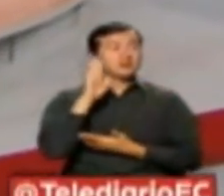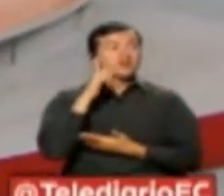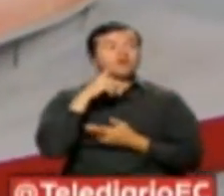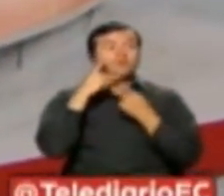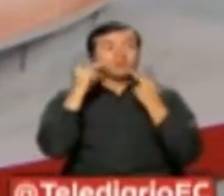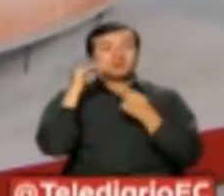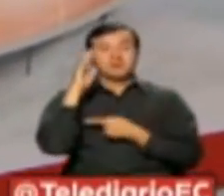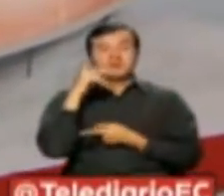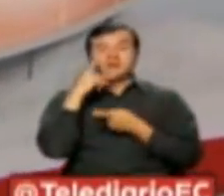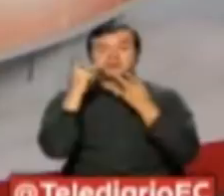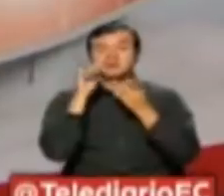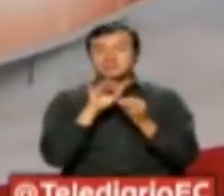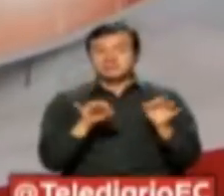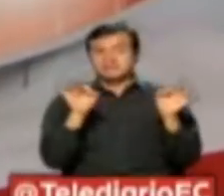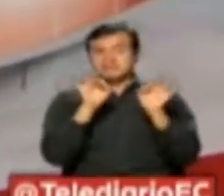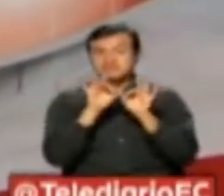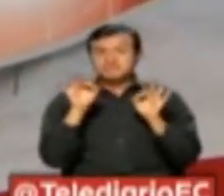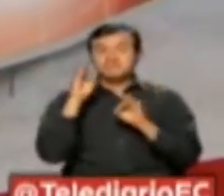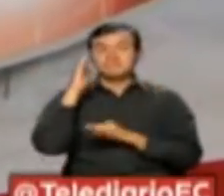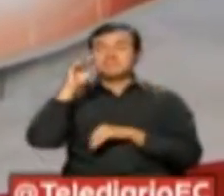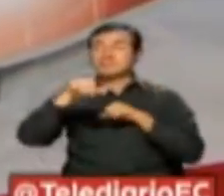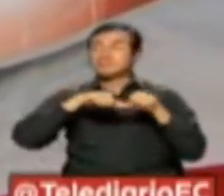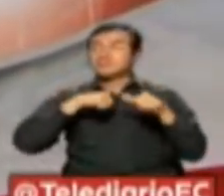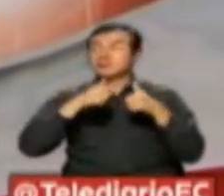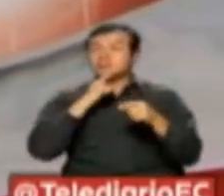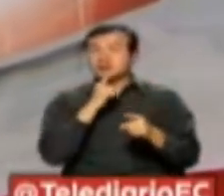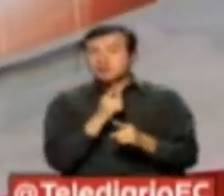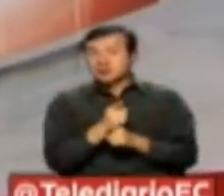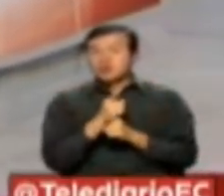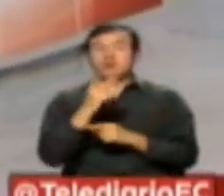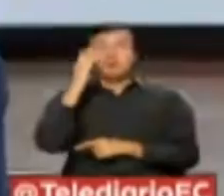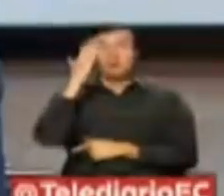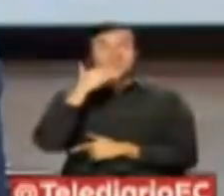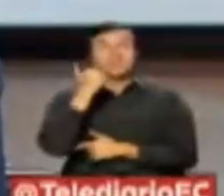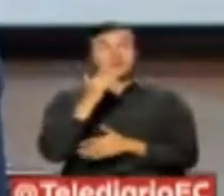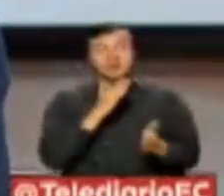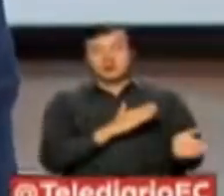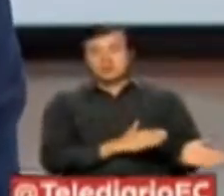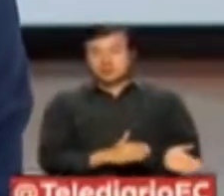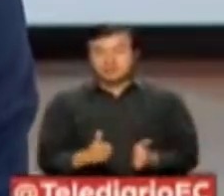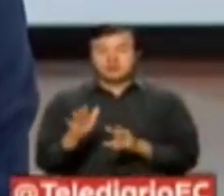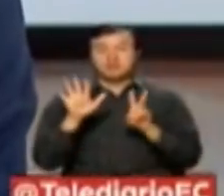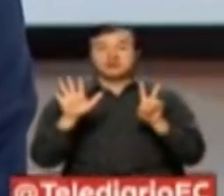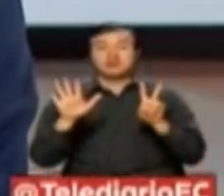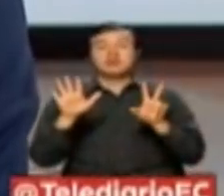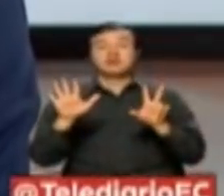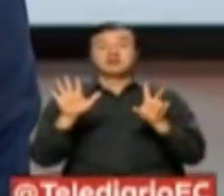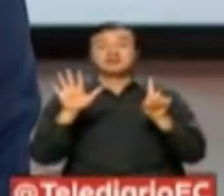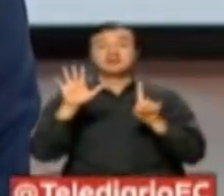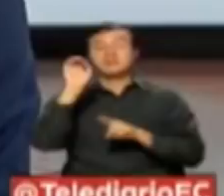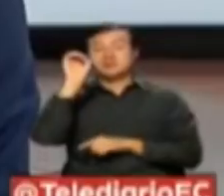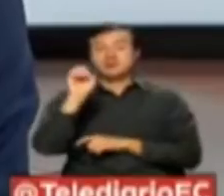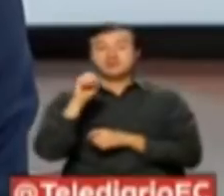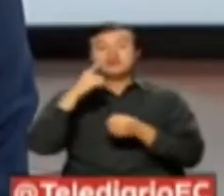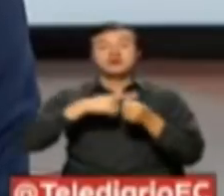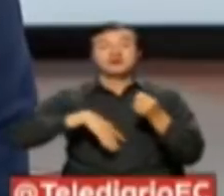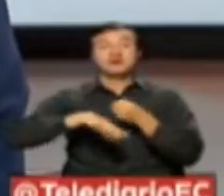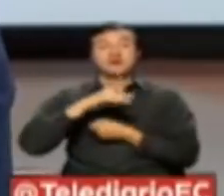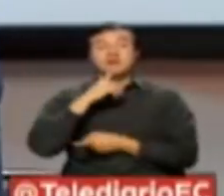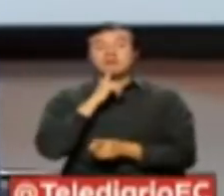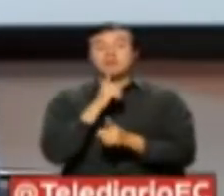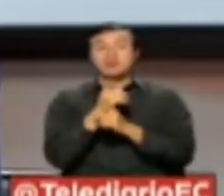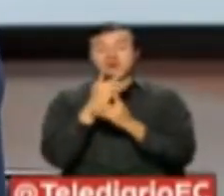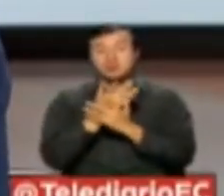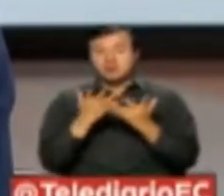público que sea un buen administrador o que sea un buen político el 86 por ciento de los quiteños queremos que sea un buen